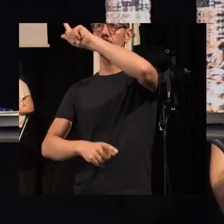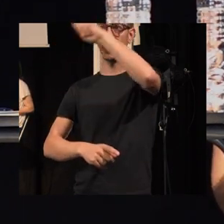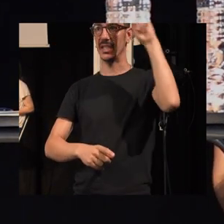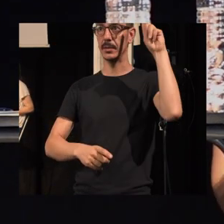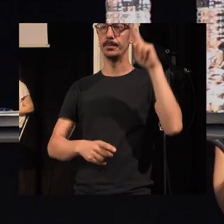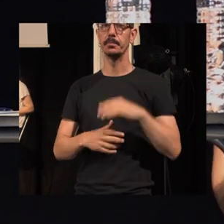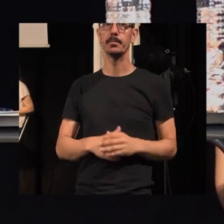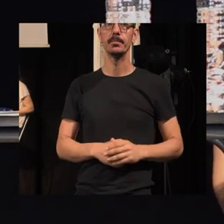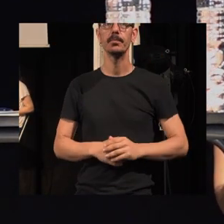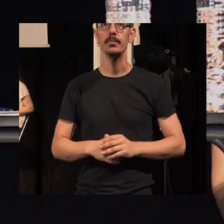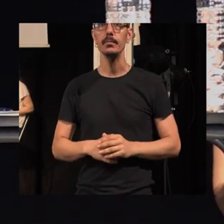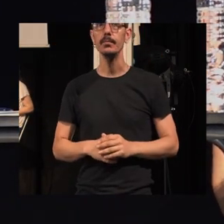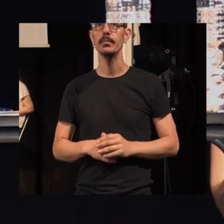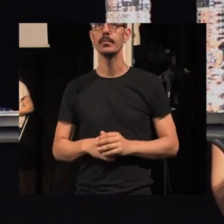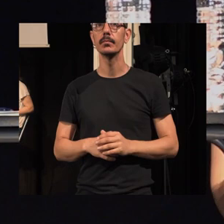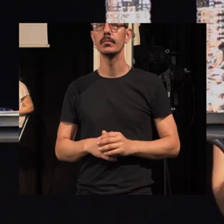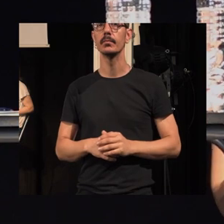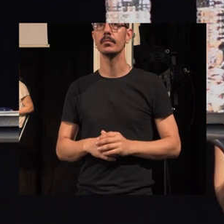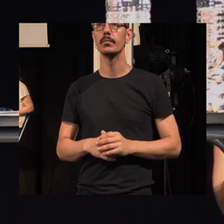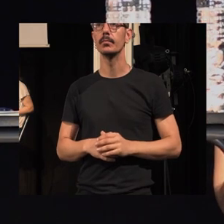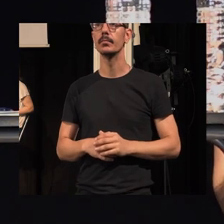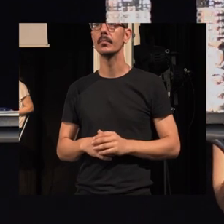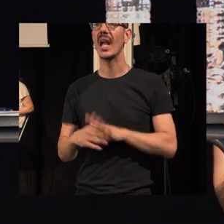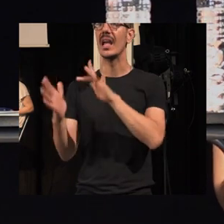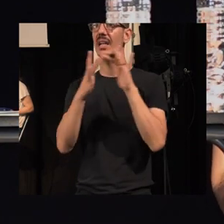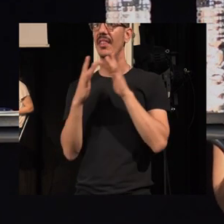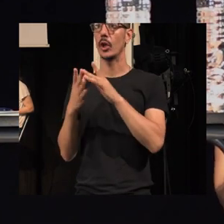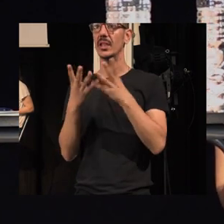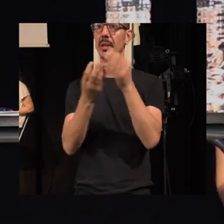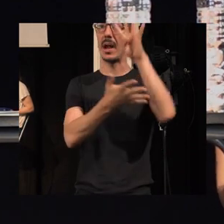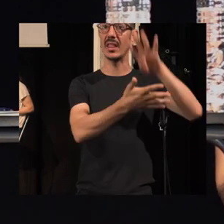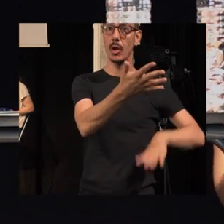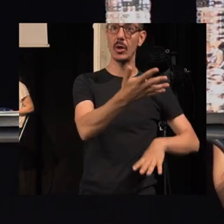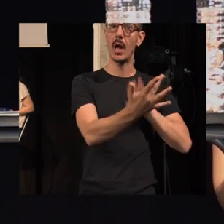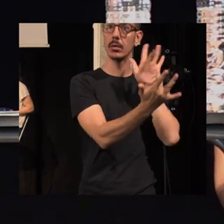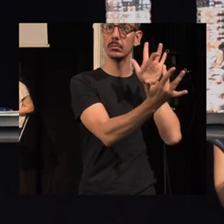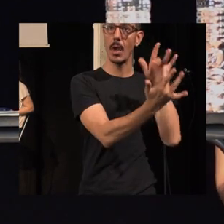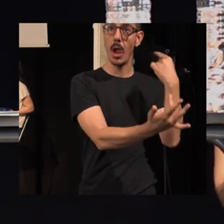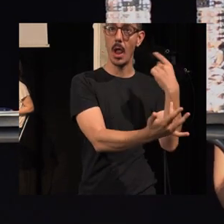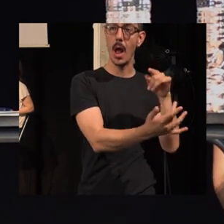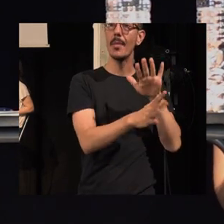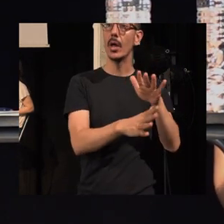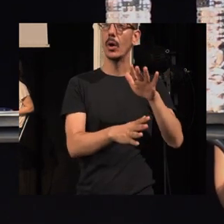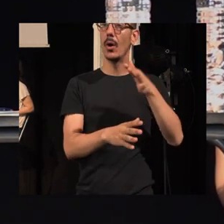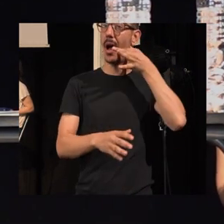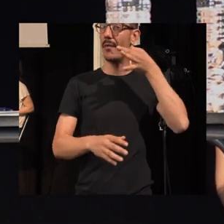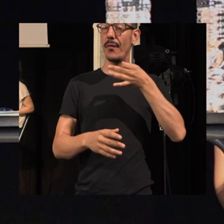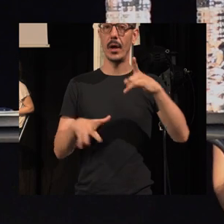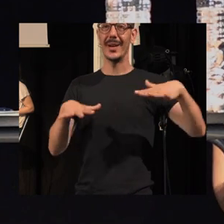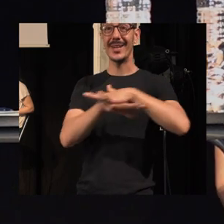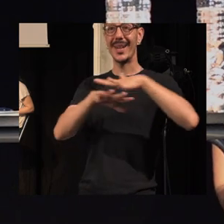tengo relaciones con Barcelona, pero la verdad es que hay muy poca red contextual